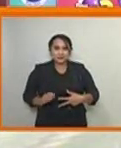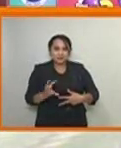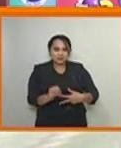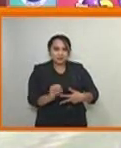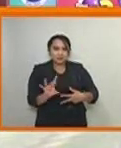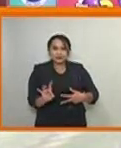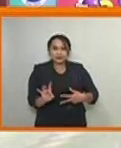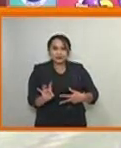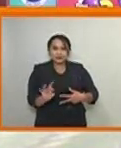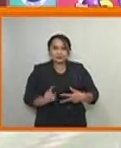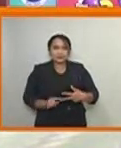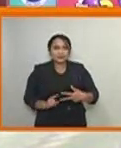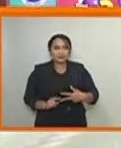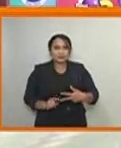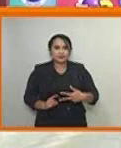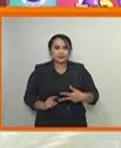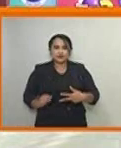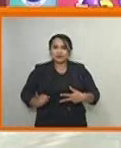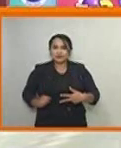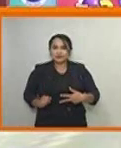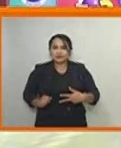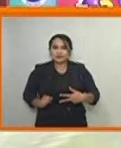08, tercer y último número.